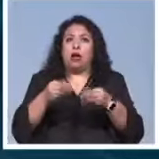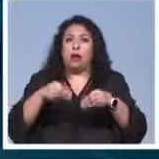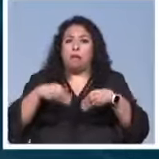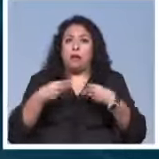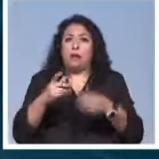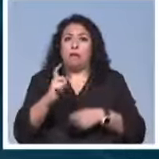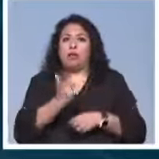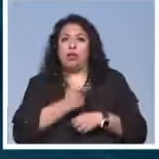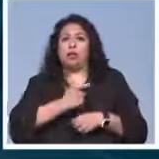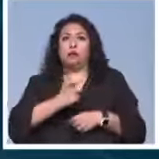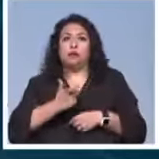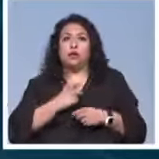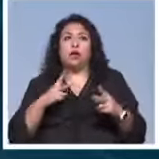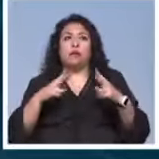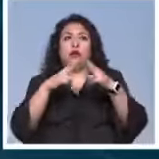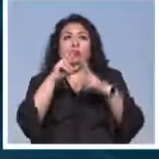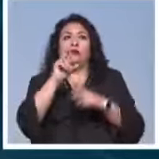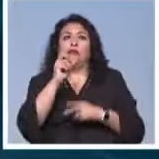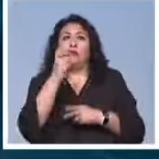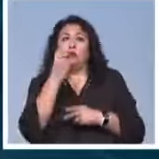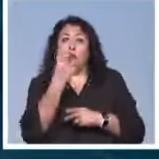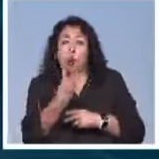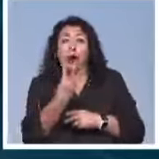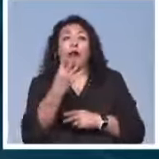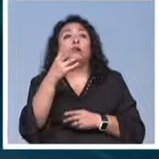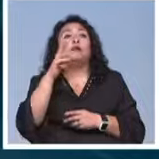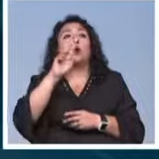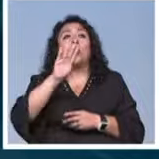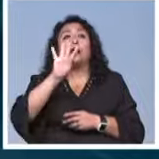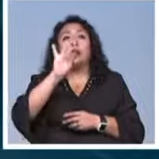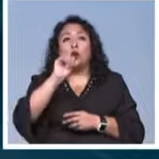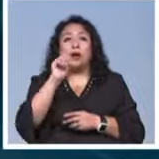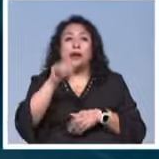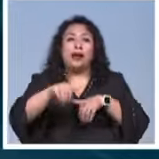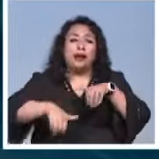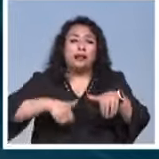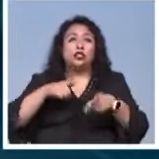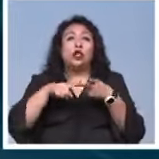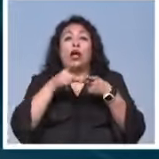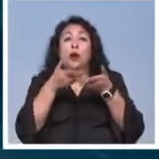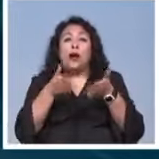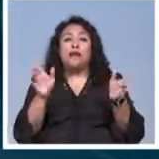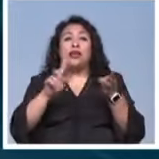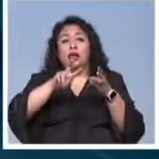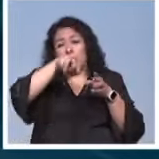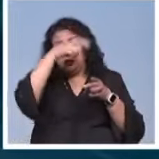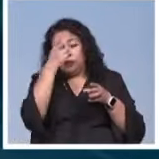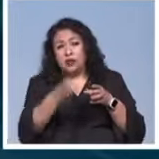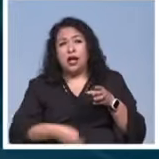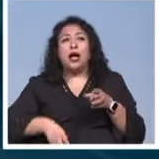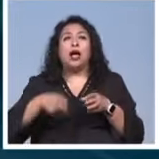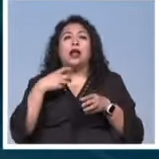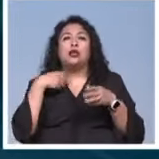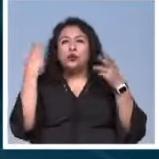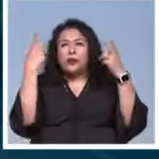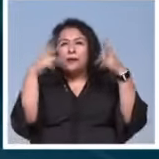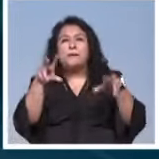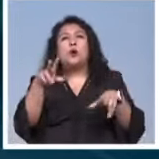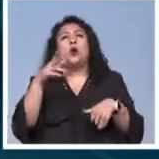reparta en París 2024, con 49 pruebas de natación, aguas abiertas, saltos, waterpolo y